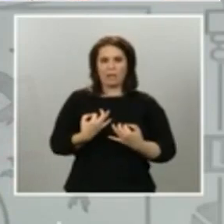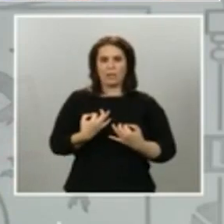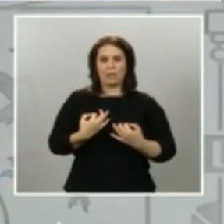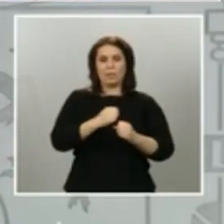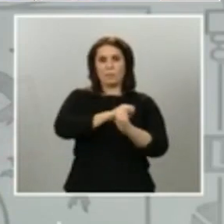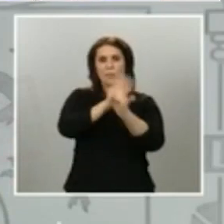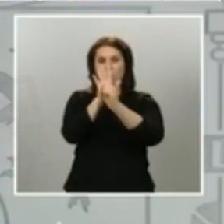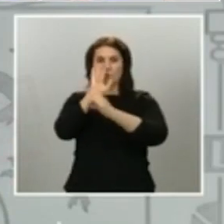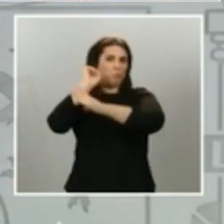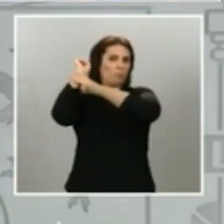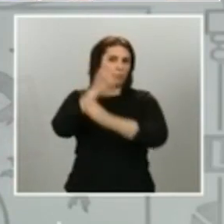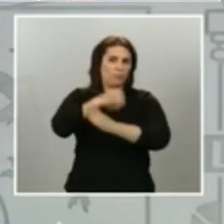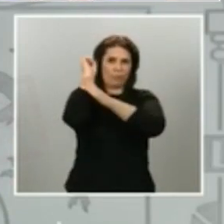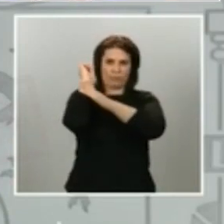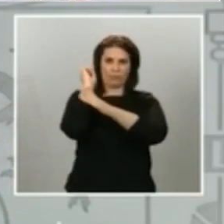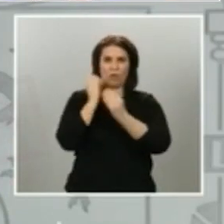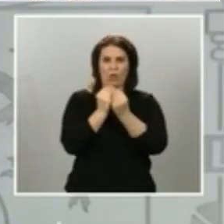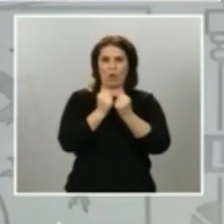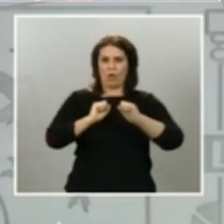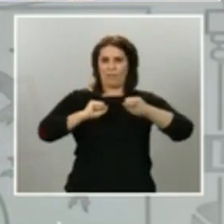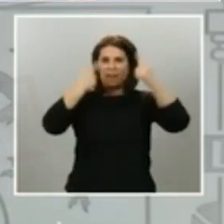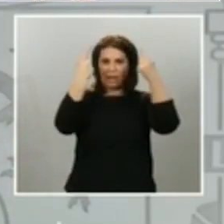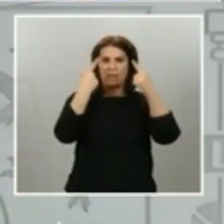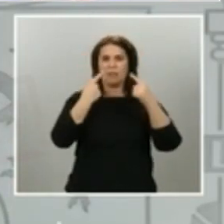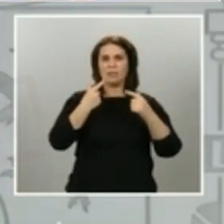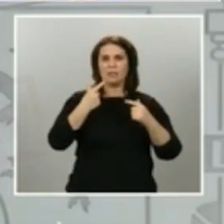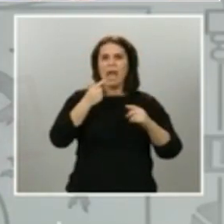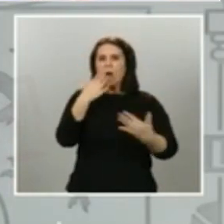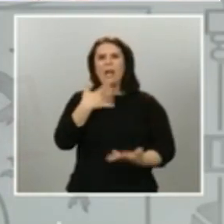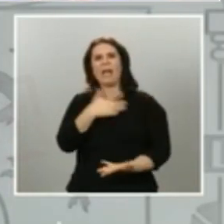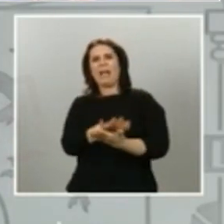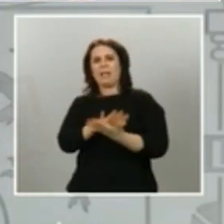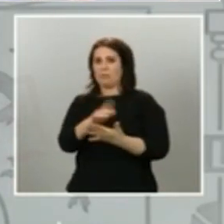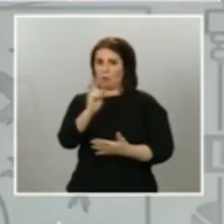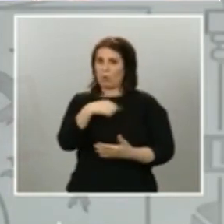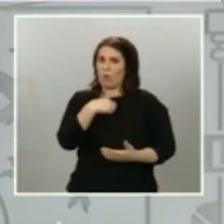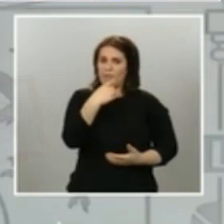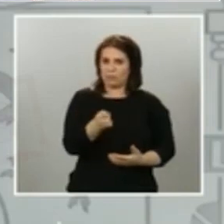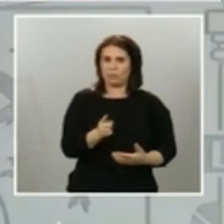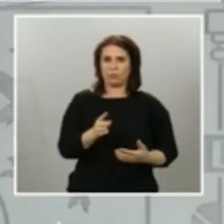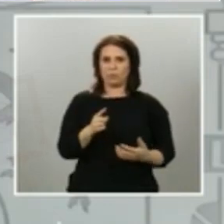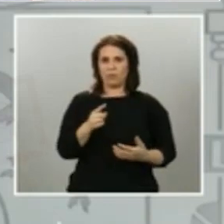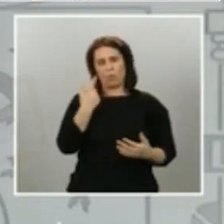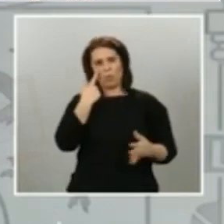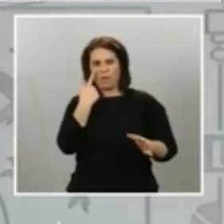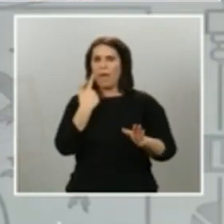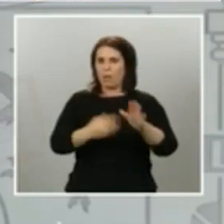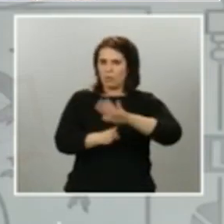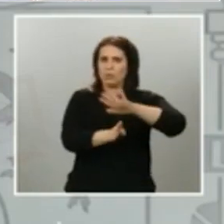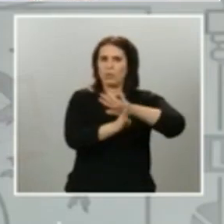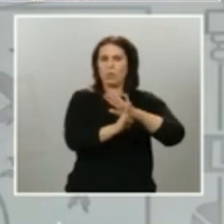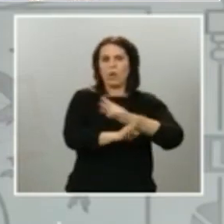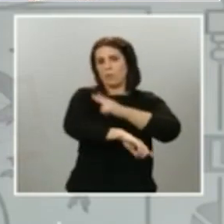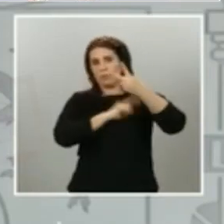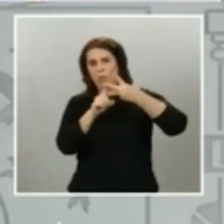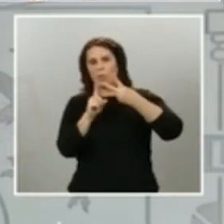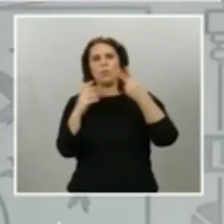un desastre absoluto porque insisto estamos gestionados por la antipolítica por